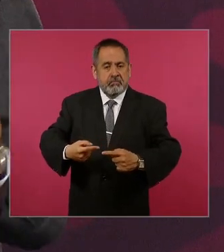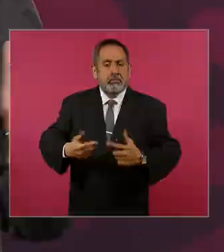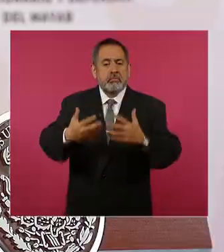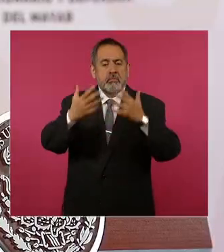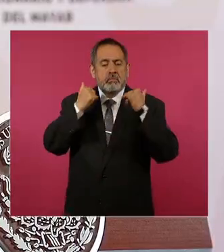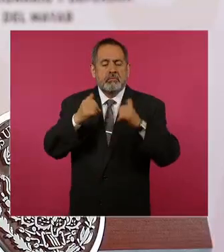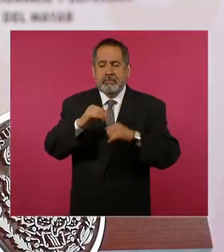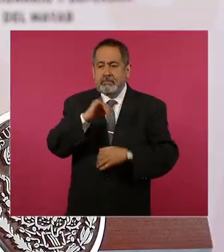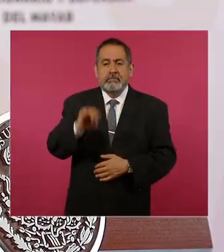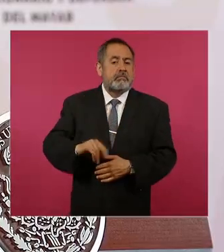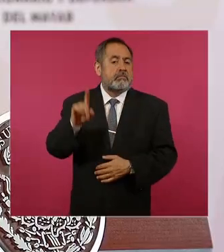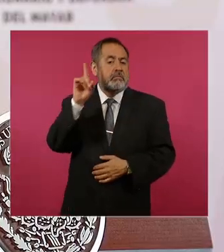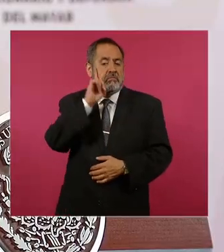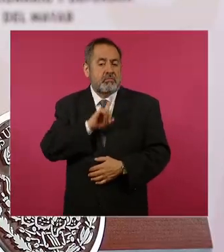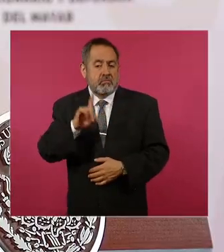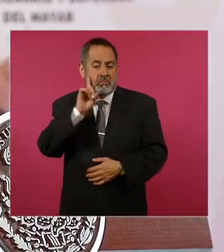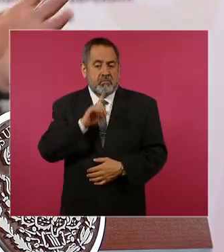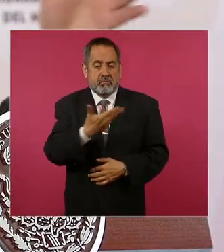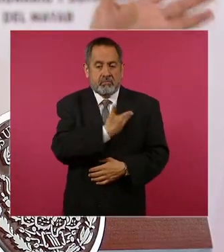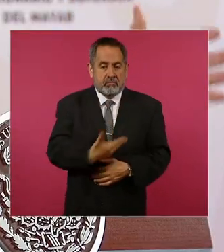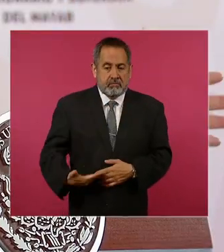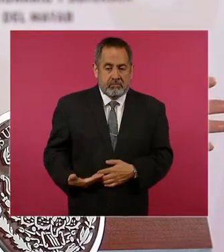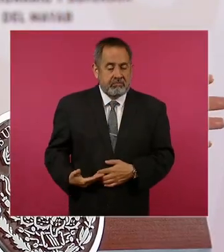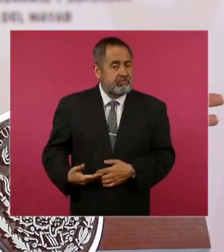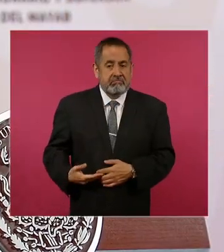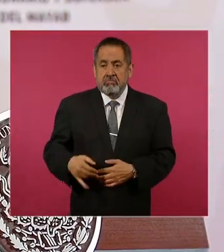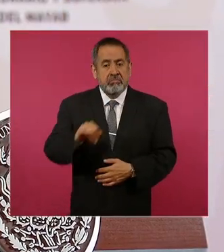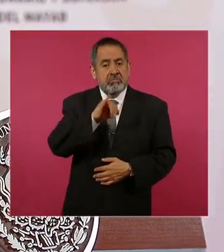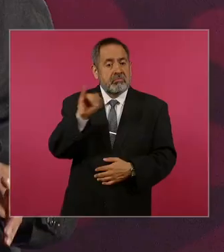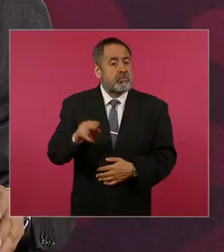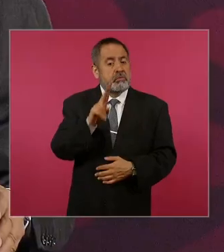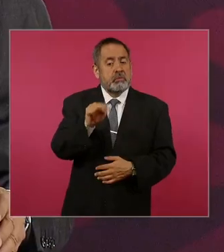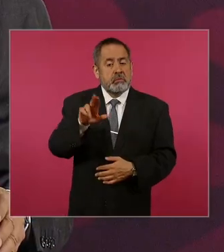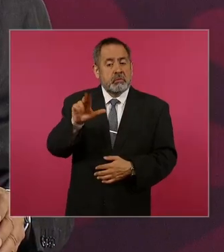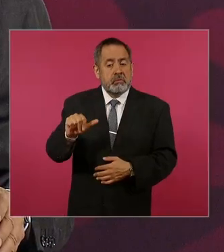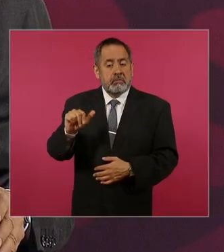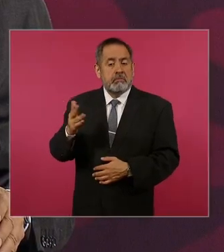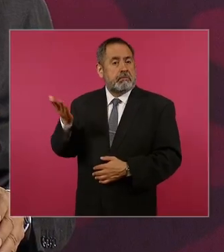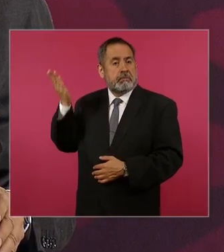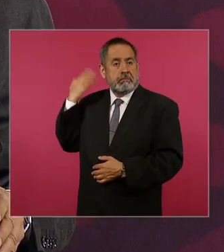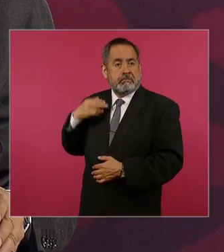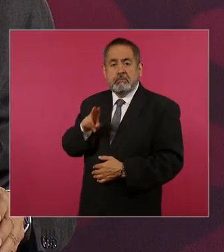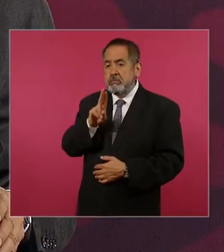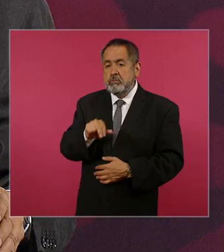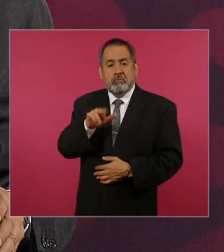gobernado una mujer, no ha gobernado una mujer.